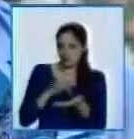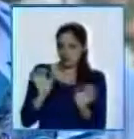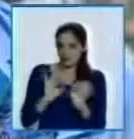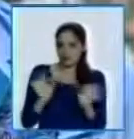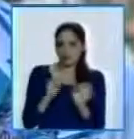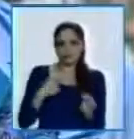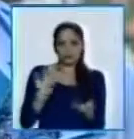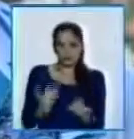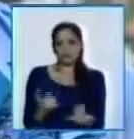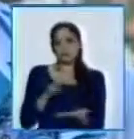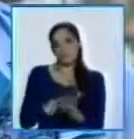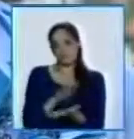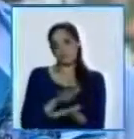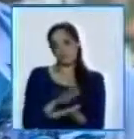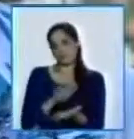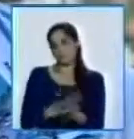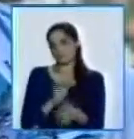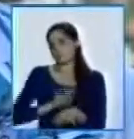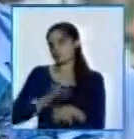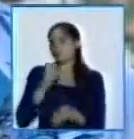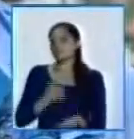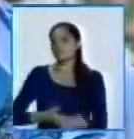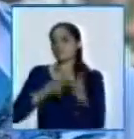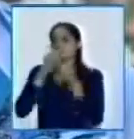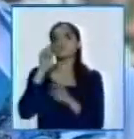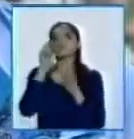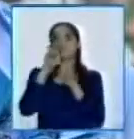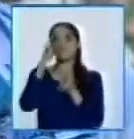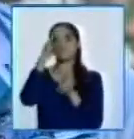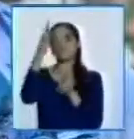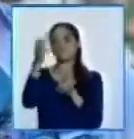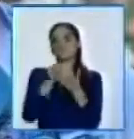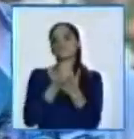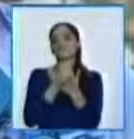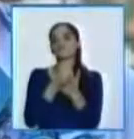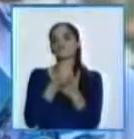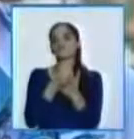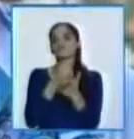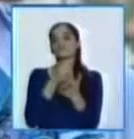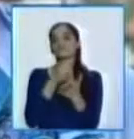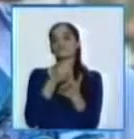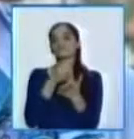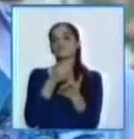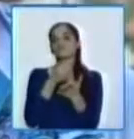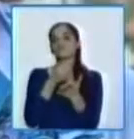pues muy tranquilo ya tratando de mirar hacia el futuro y tratando de parar el establecimiento.